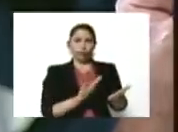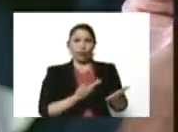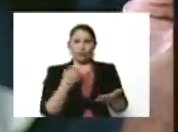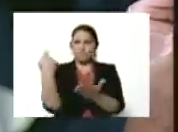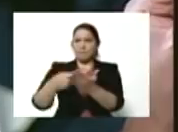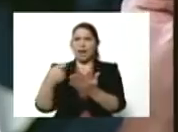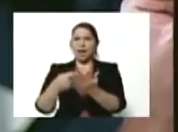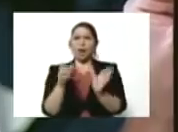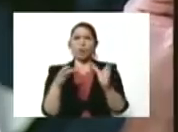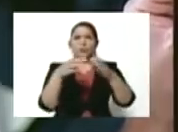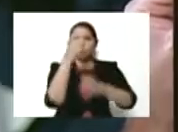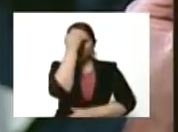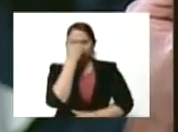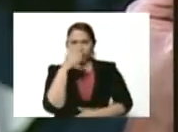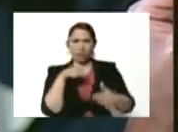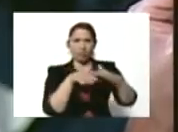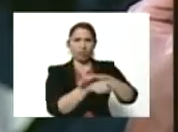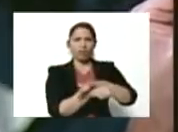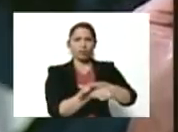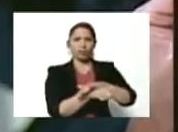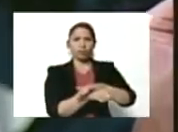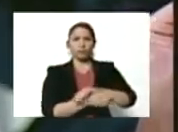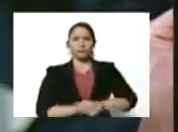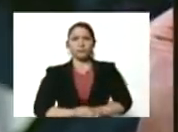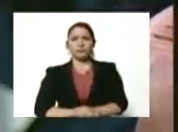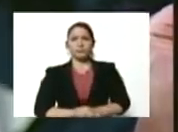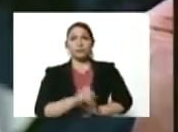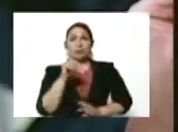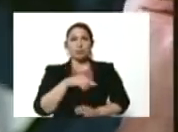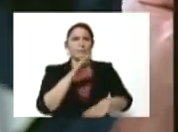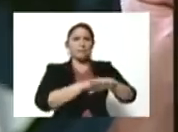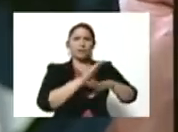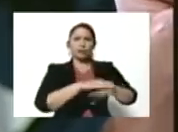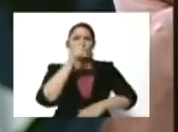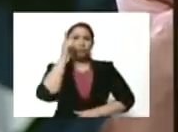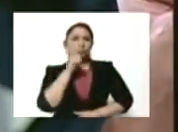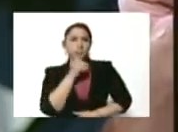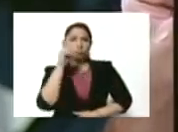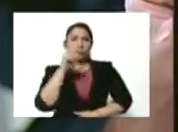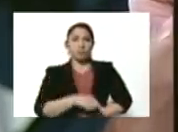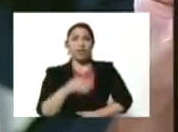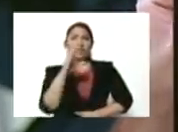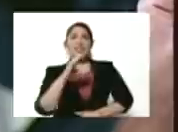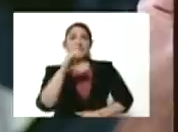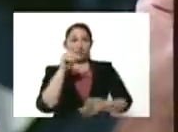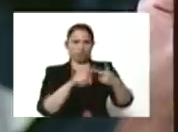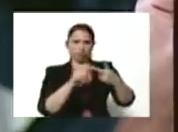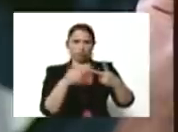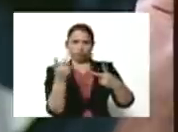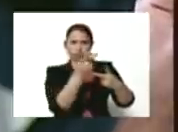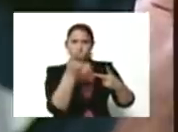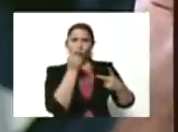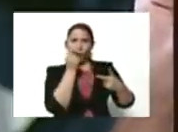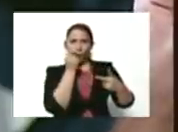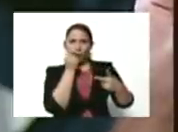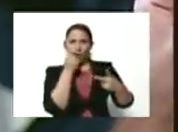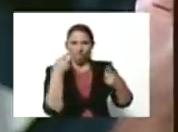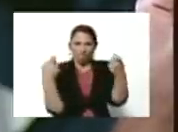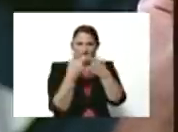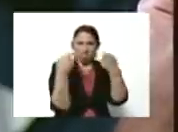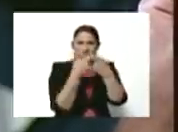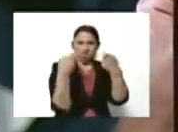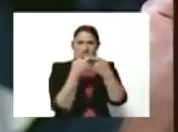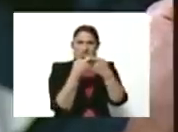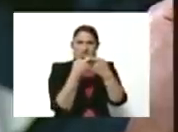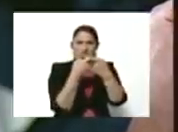Operación Gedeón. Y una de las cosas que empezó a ocurrir entre Leopoldo López y Cliver Alcalá Cordones fue que fue una pelea de hienas